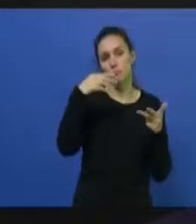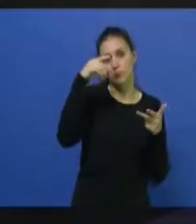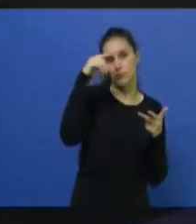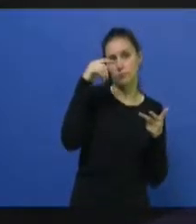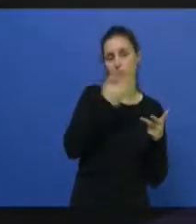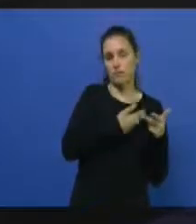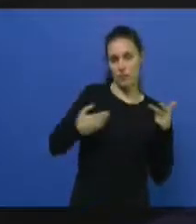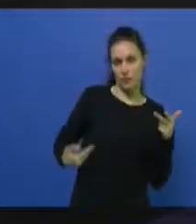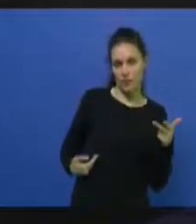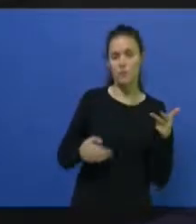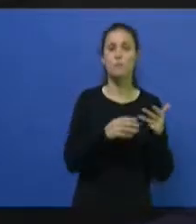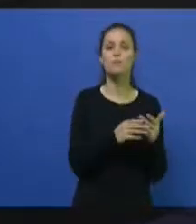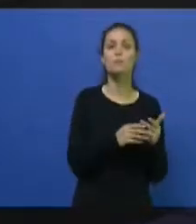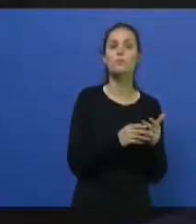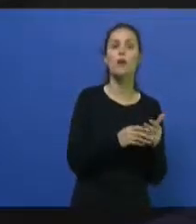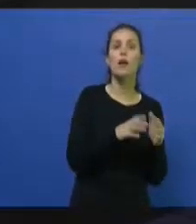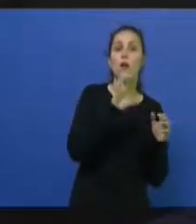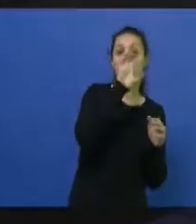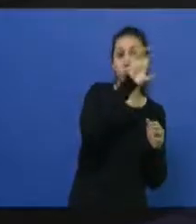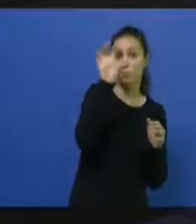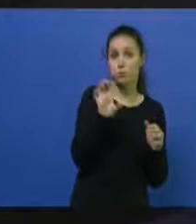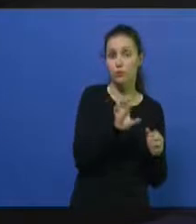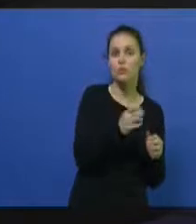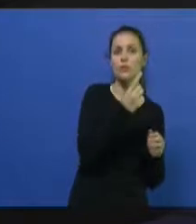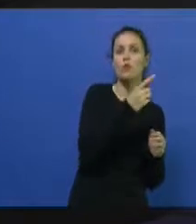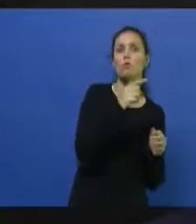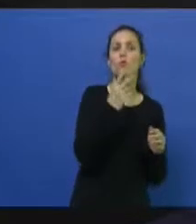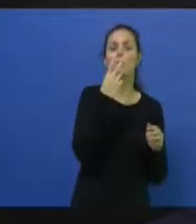todas tienen 1,2 de déficit, y el Estado